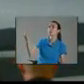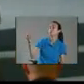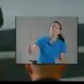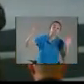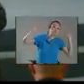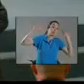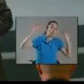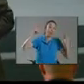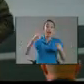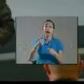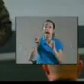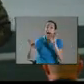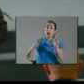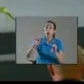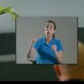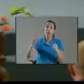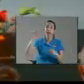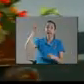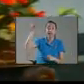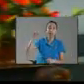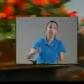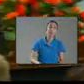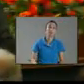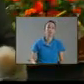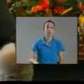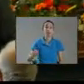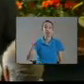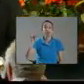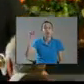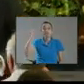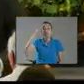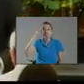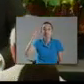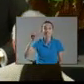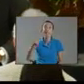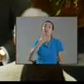Y así será tu descendencia. ¡Aleluya!